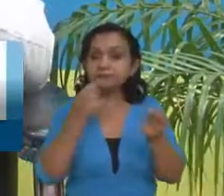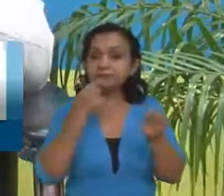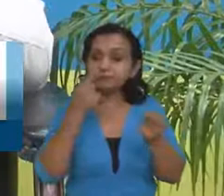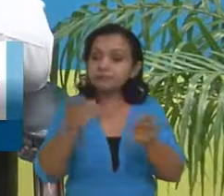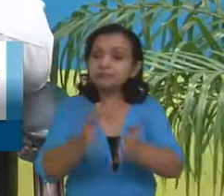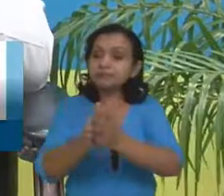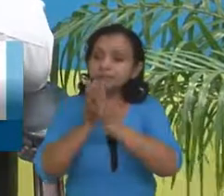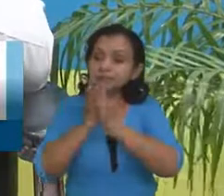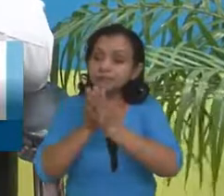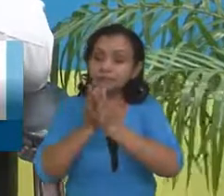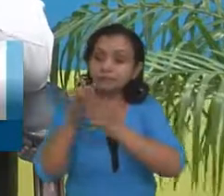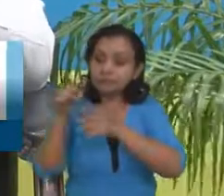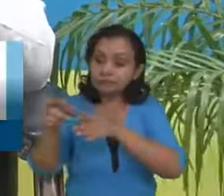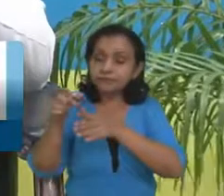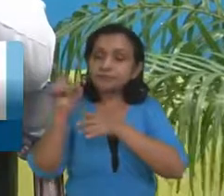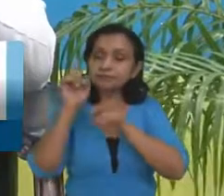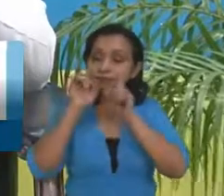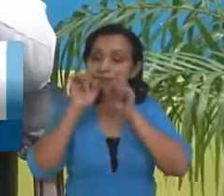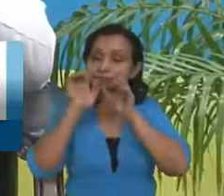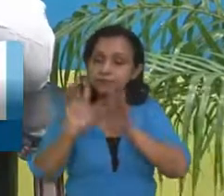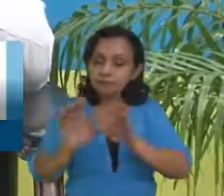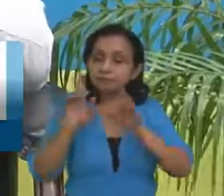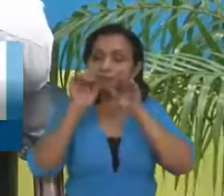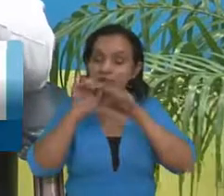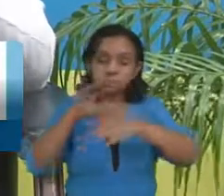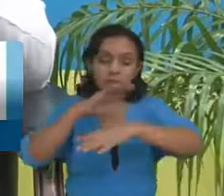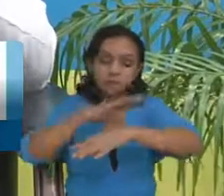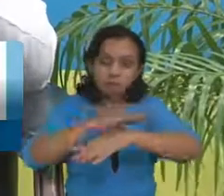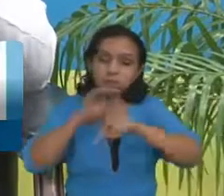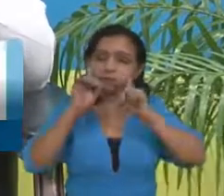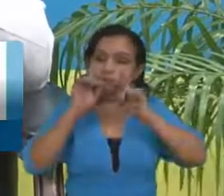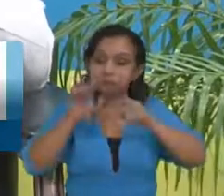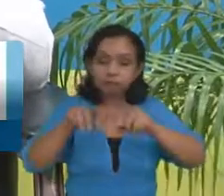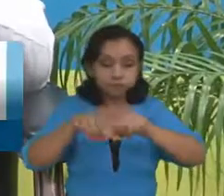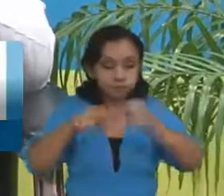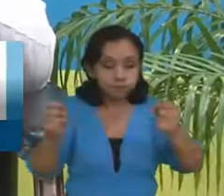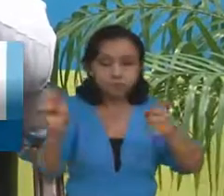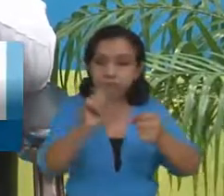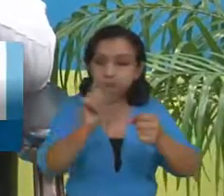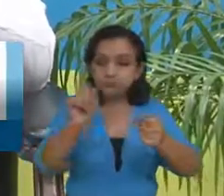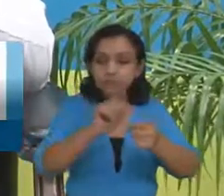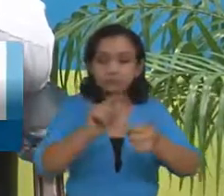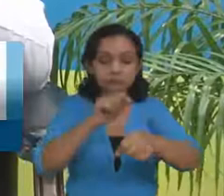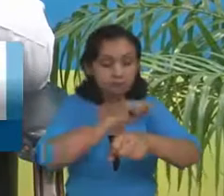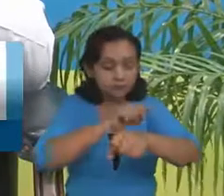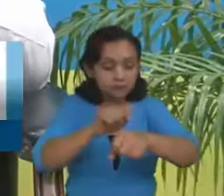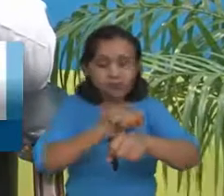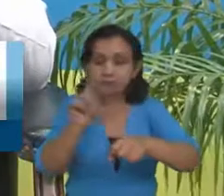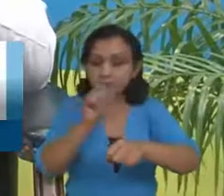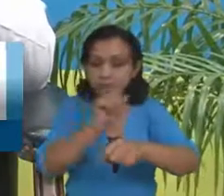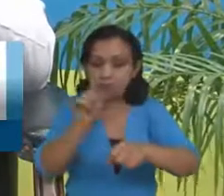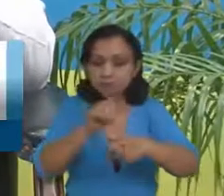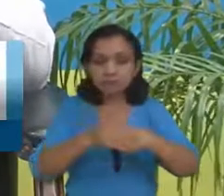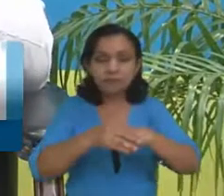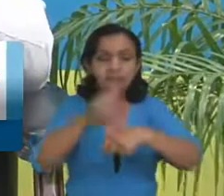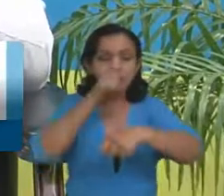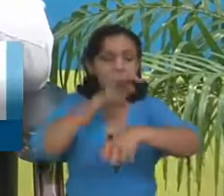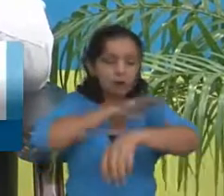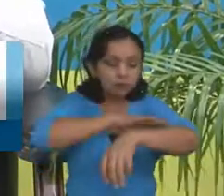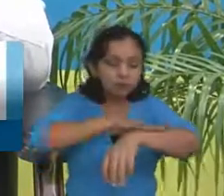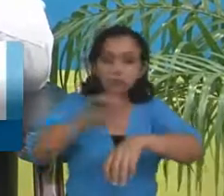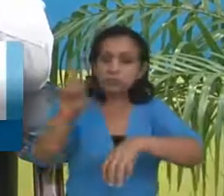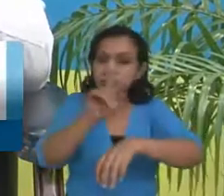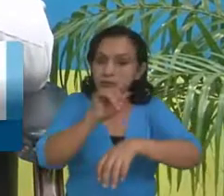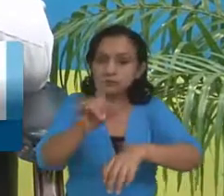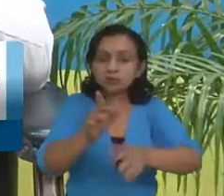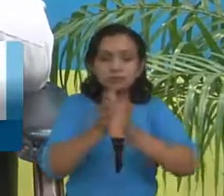recomendaciones que se le dan al paciente. Cuida tu yeso, no lo dañes, no lo rayes, no lo mojes,